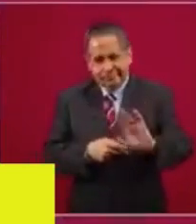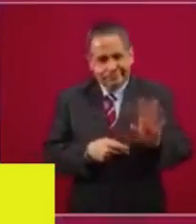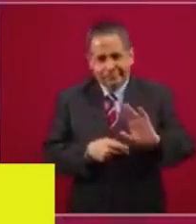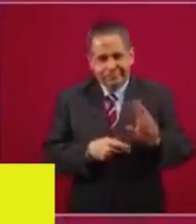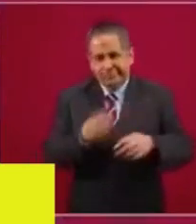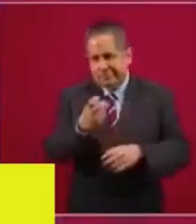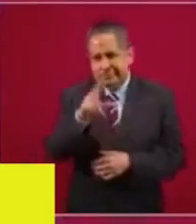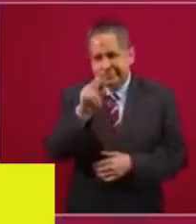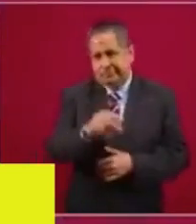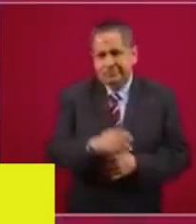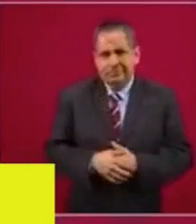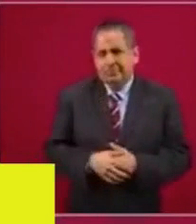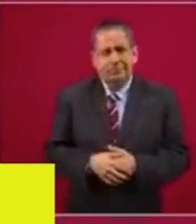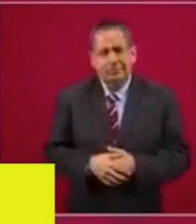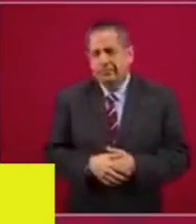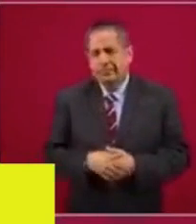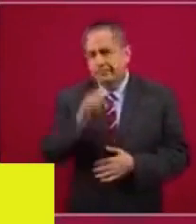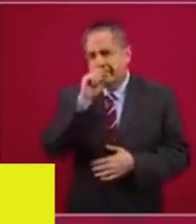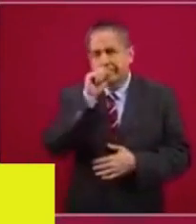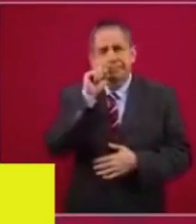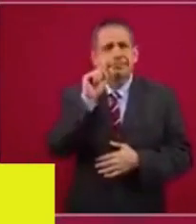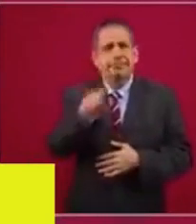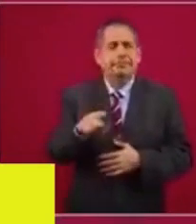ninguna manera es lo mismo de